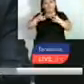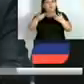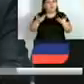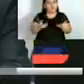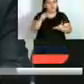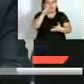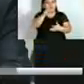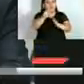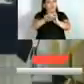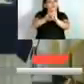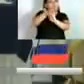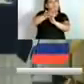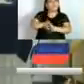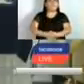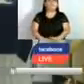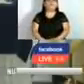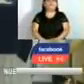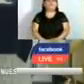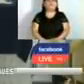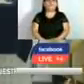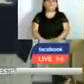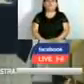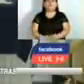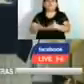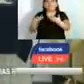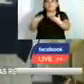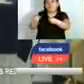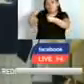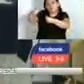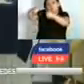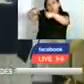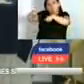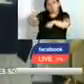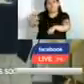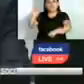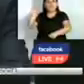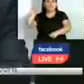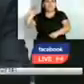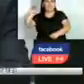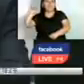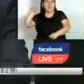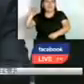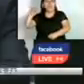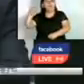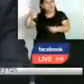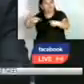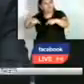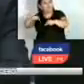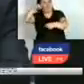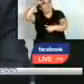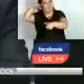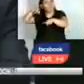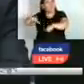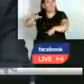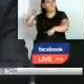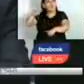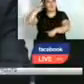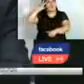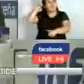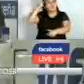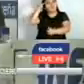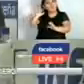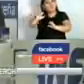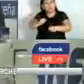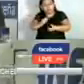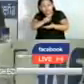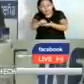de crecimiento. Los acuerdos con el Fondo Monetario Internacional deben de seguir, pues con esto se envía un mensaje